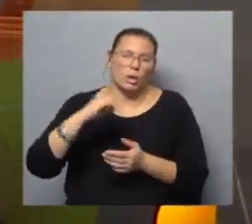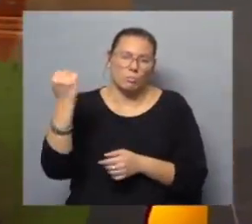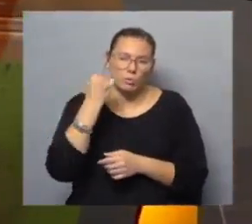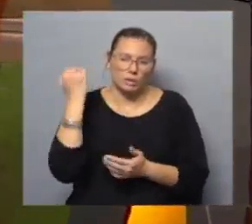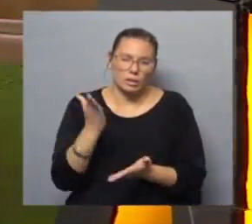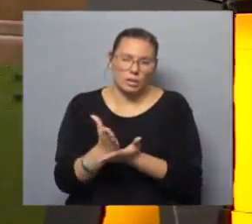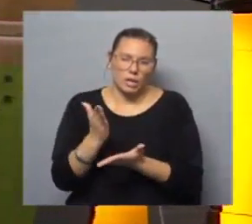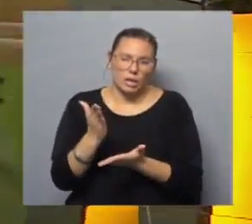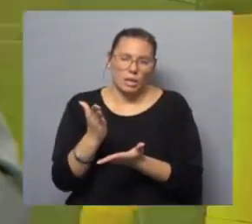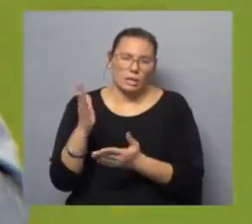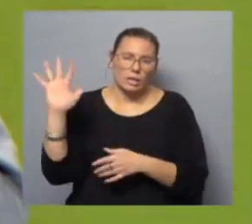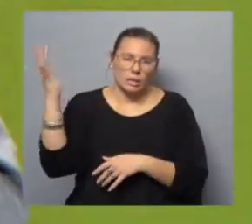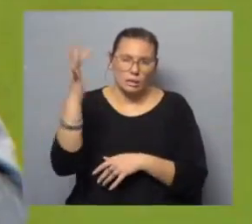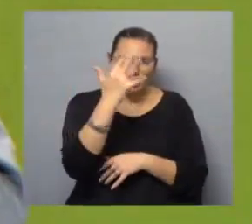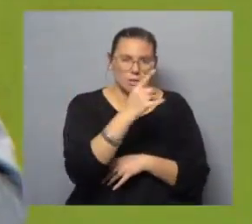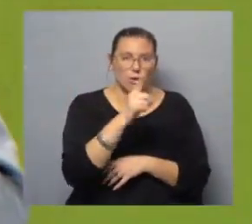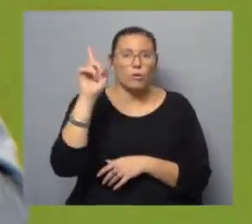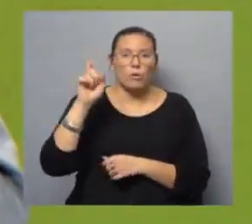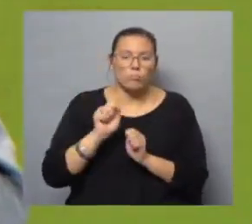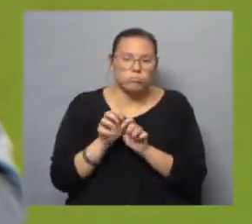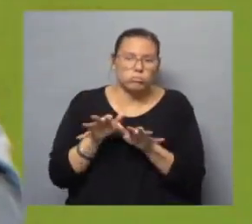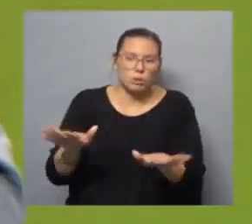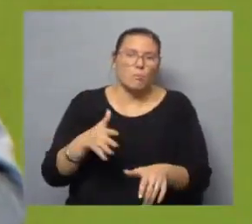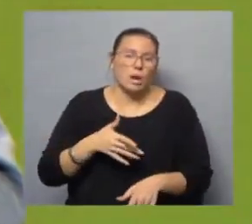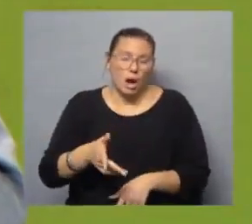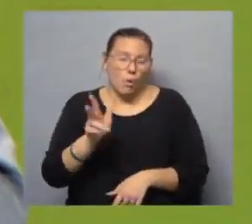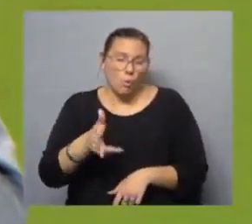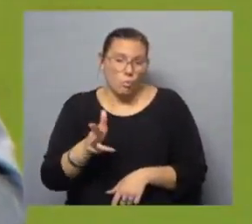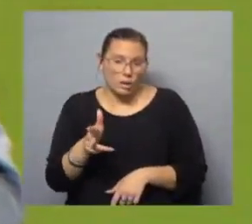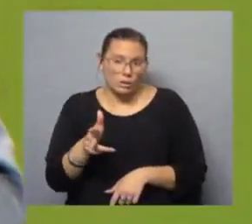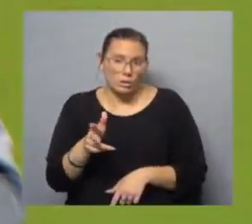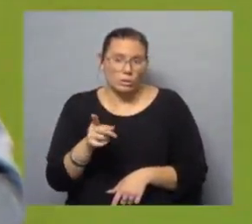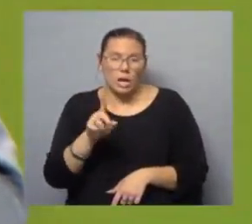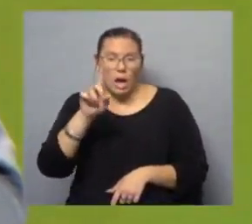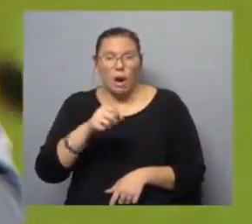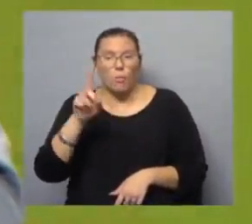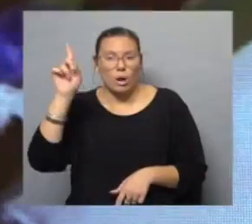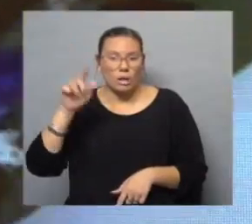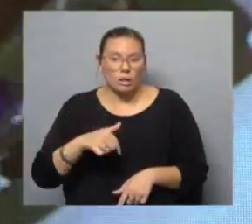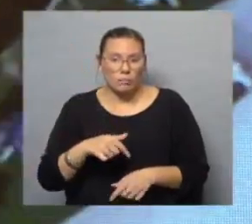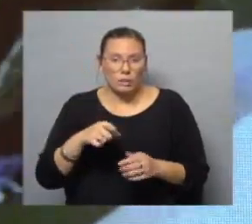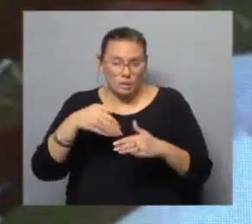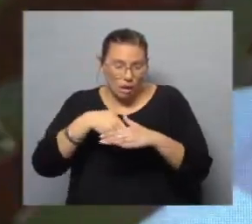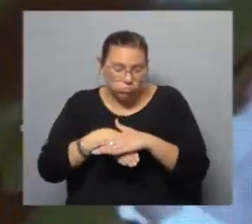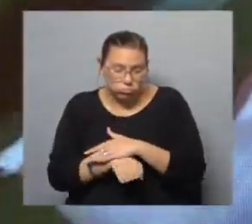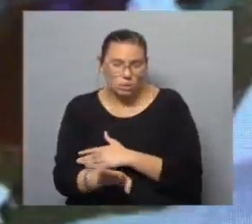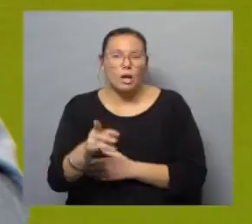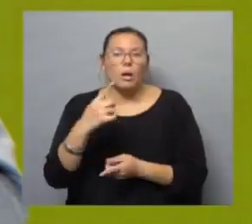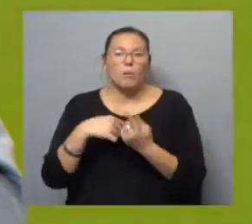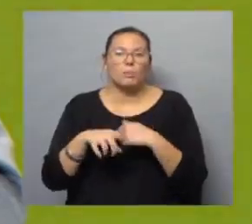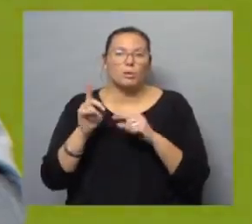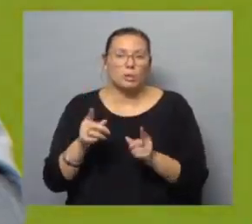se abastecen parcial o totalmente para el uso humano de agua proveniente de acuíferos. Pero además tenemos todo el